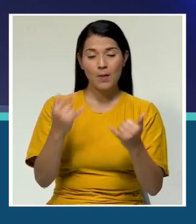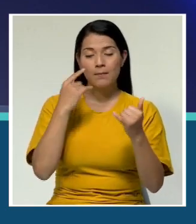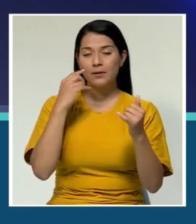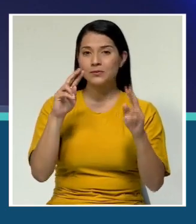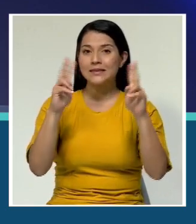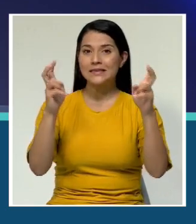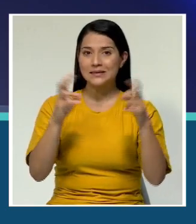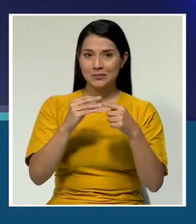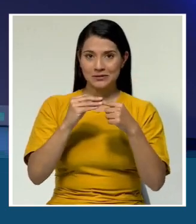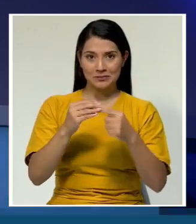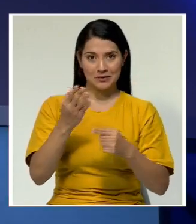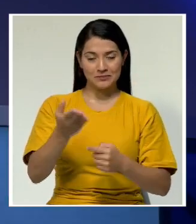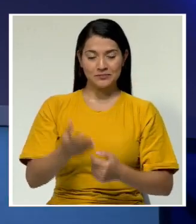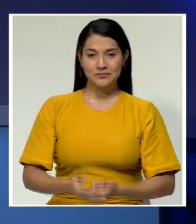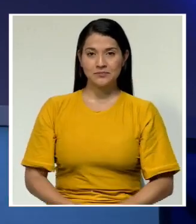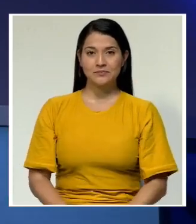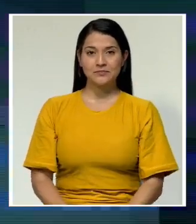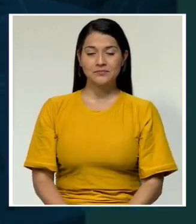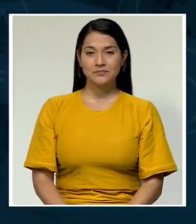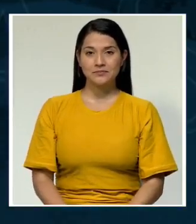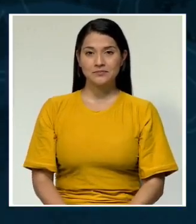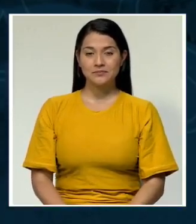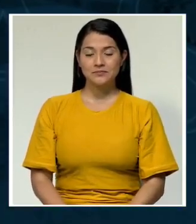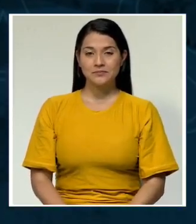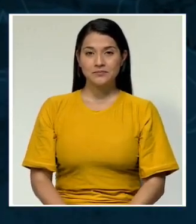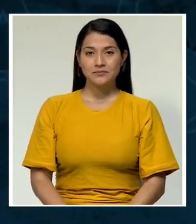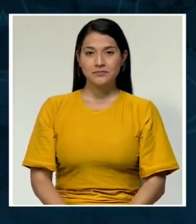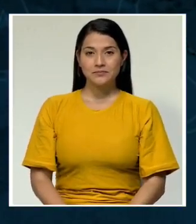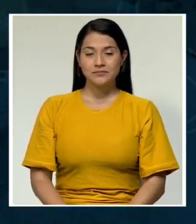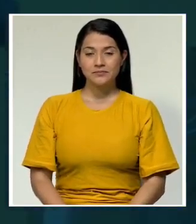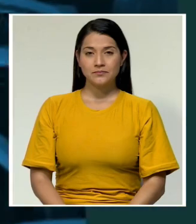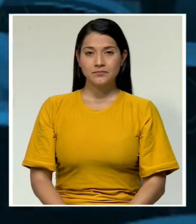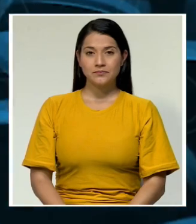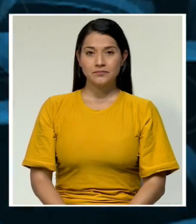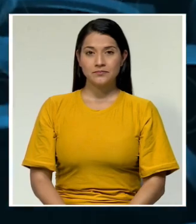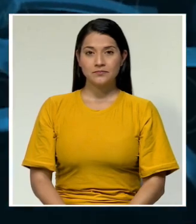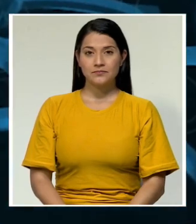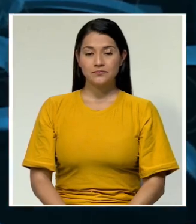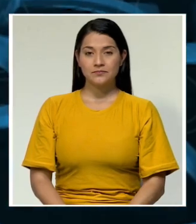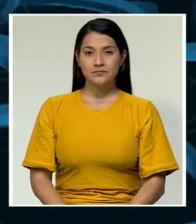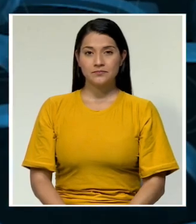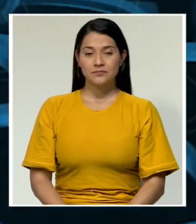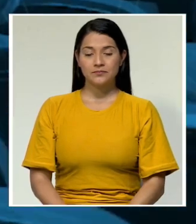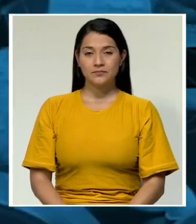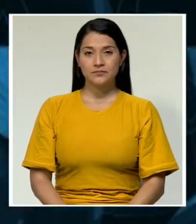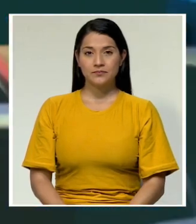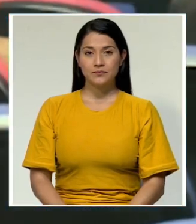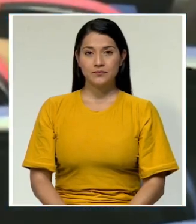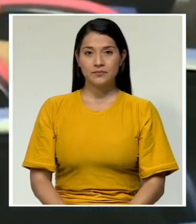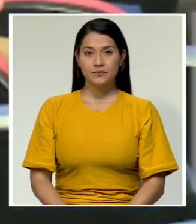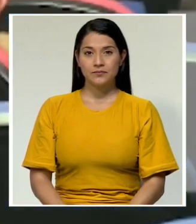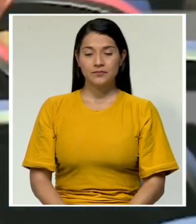diferentes plataformas digitales y nos puede encontrar como 13 Costa Rica Noticias. Vamos de inmediato a hacer un repaso por nuestros titulares.